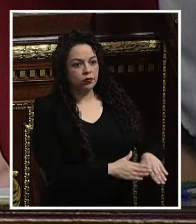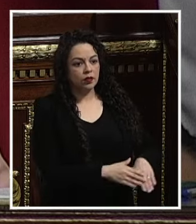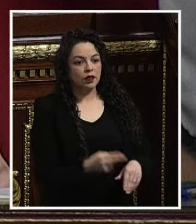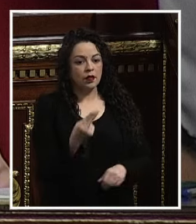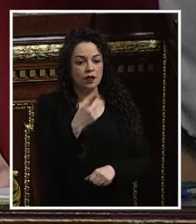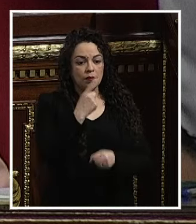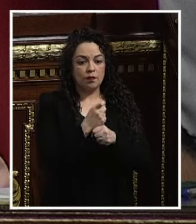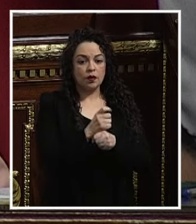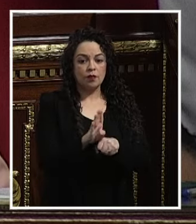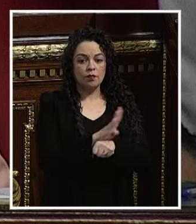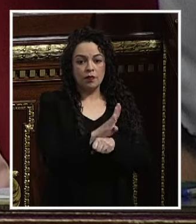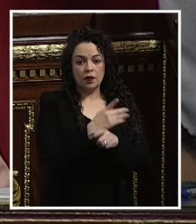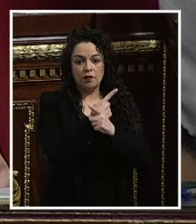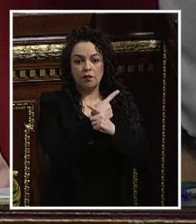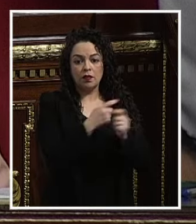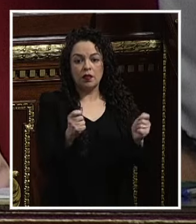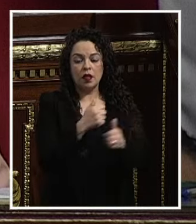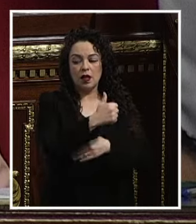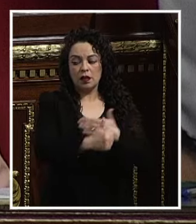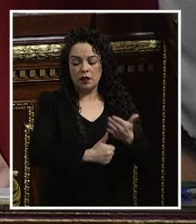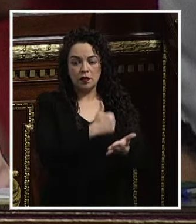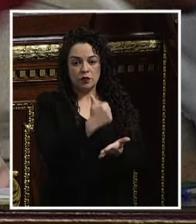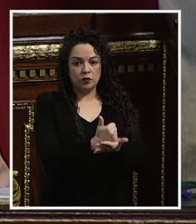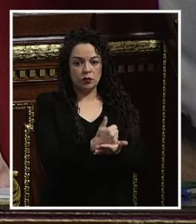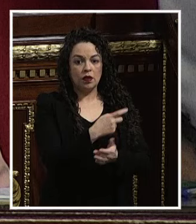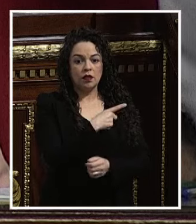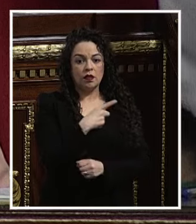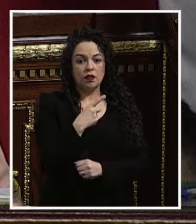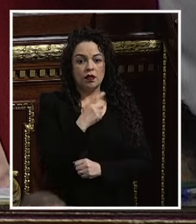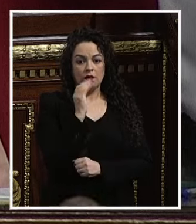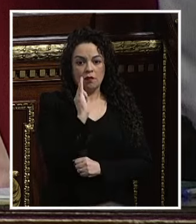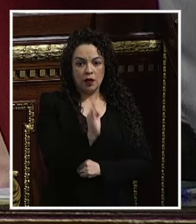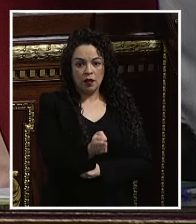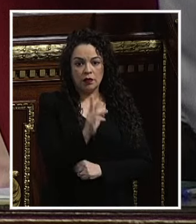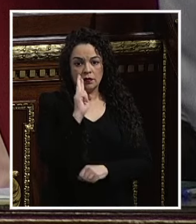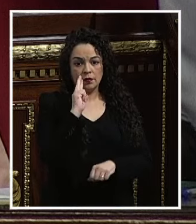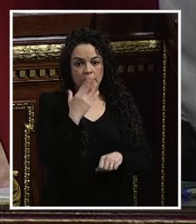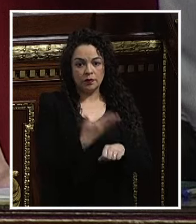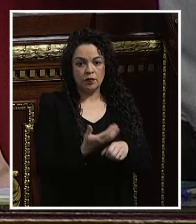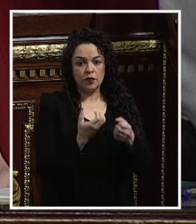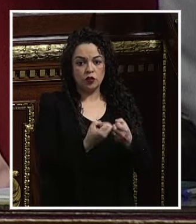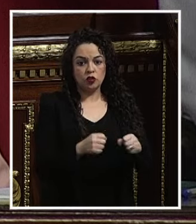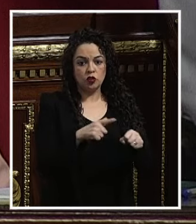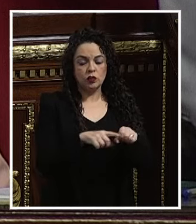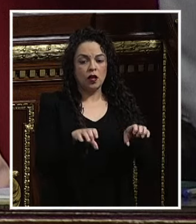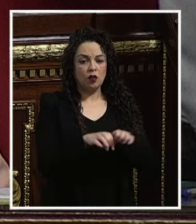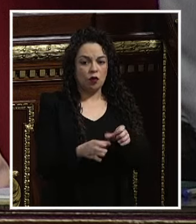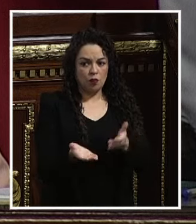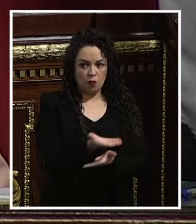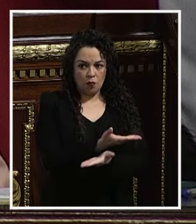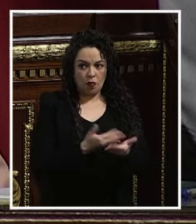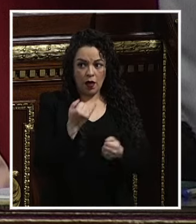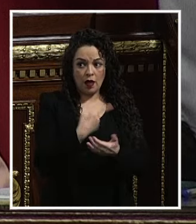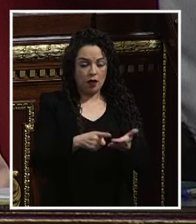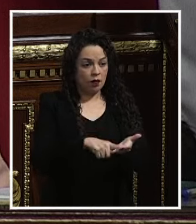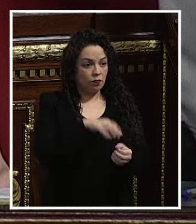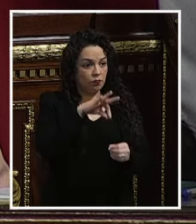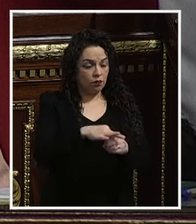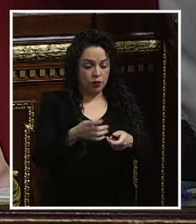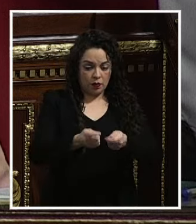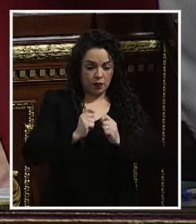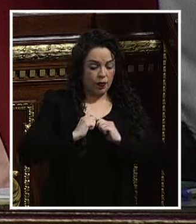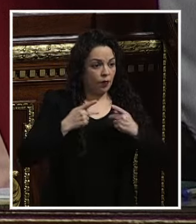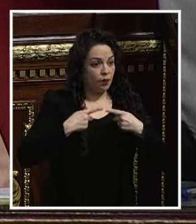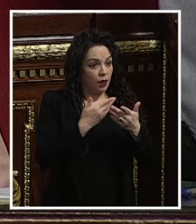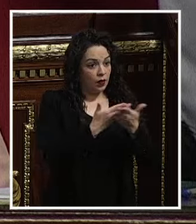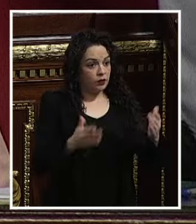que esta ciudad merece. Debemos asumir que la dinámica social y la voluntad popular nos han puesto una